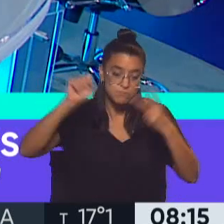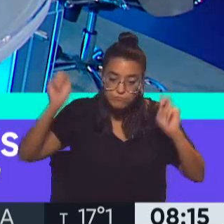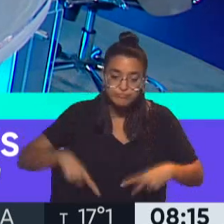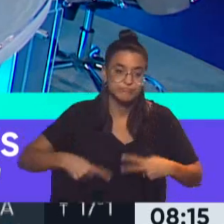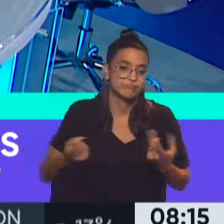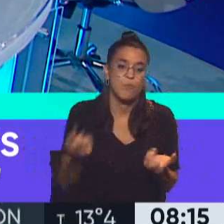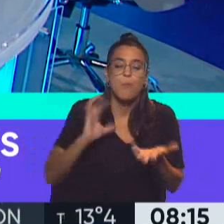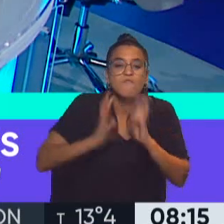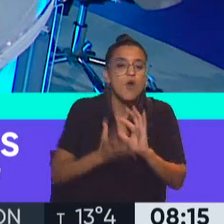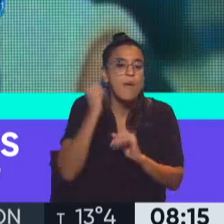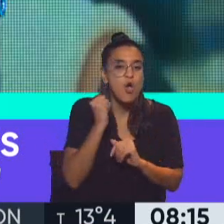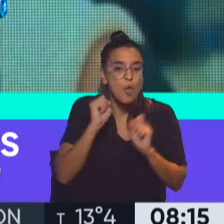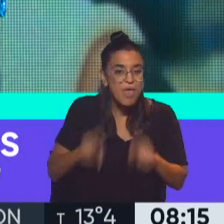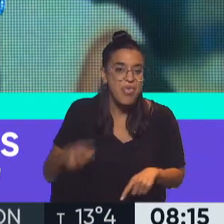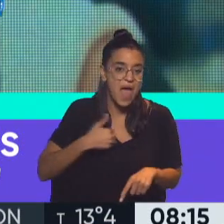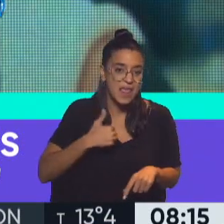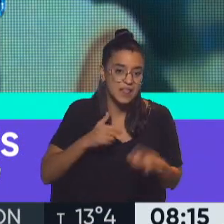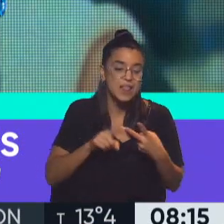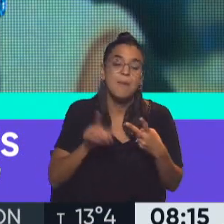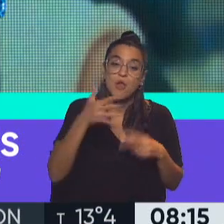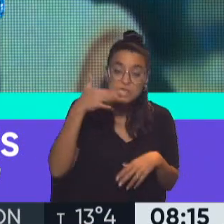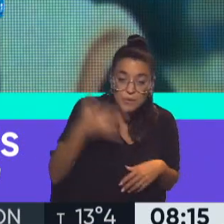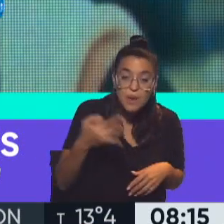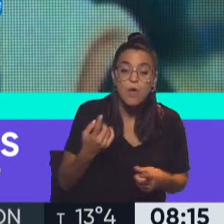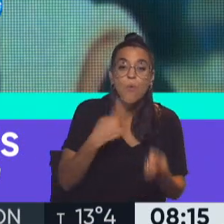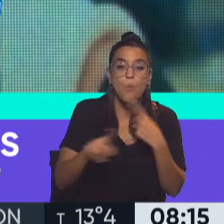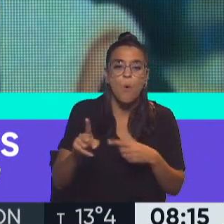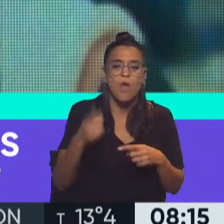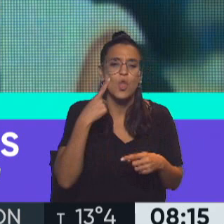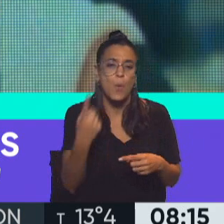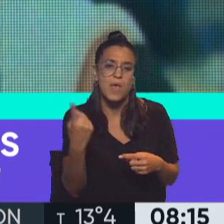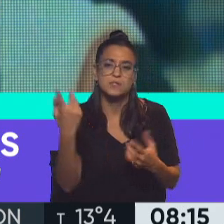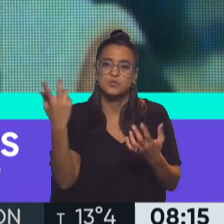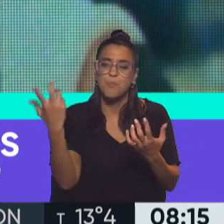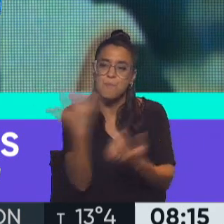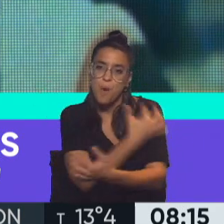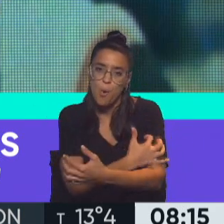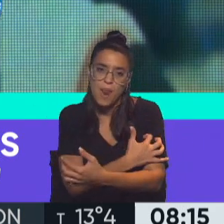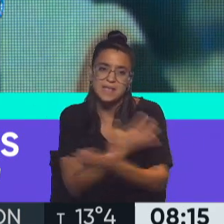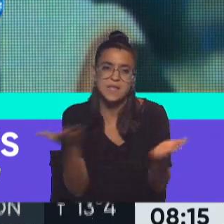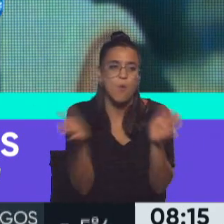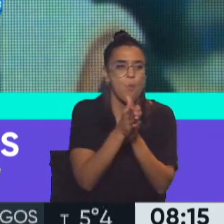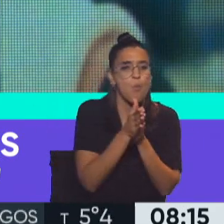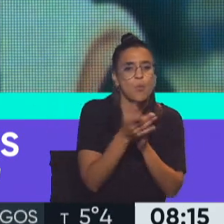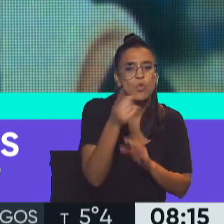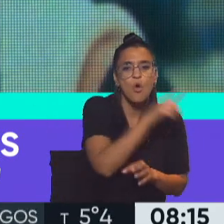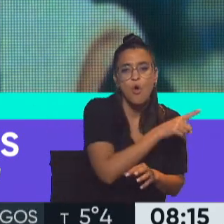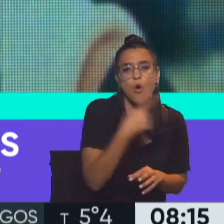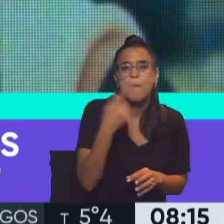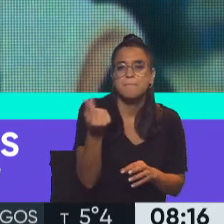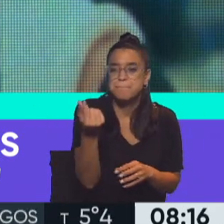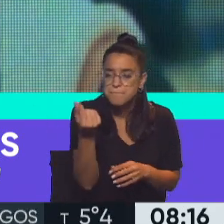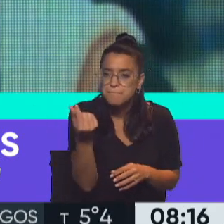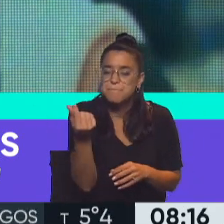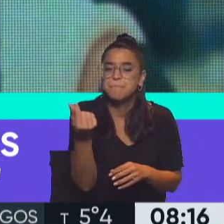por la estructura económica que tiene la Argentina. Pero sí es cierto porque cuando vos cruzás pobreza, lo que haces es poder adquisitivo. Es